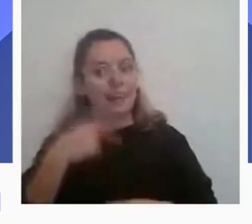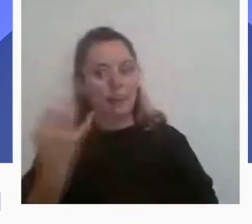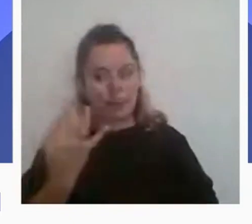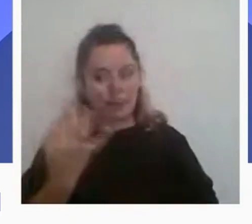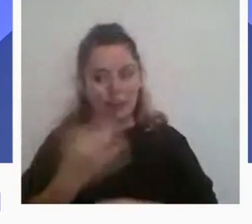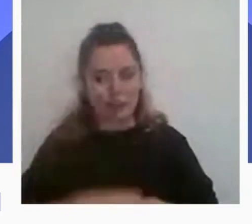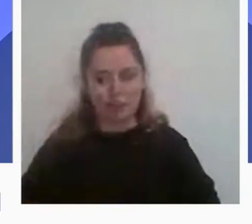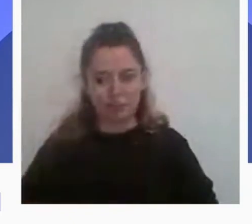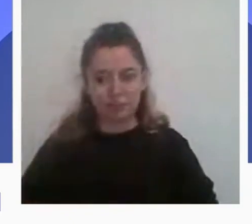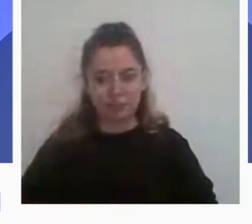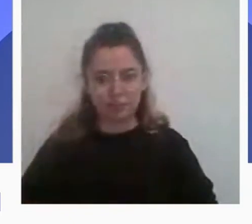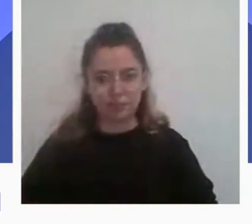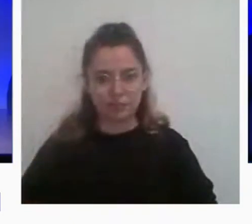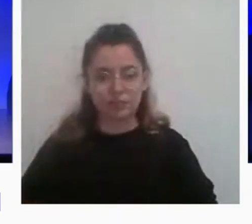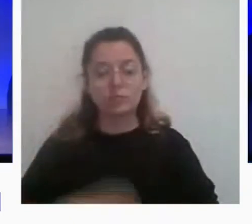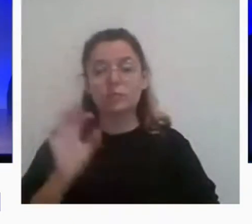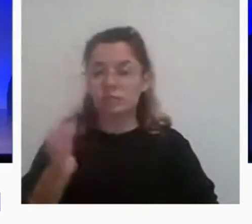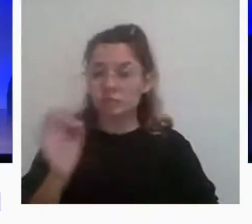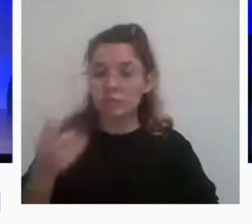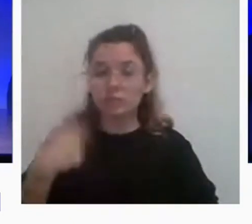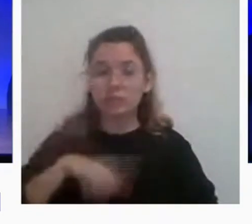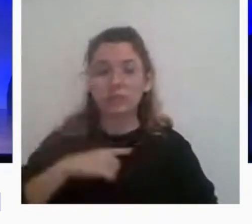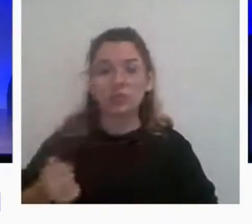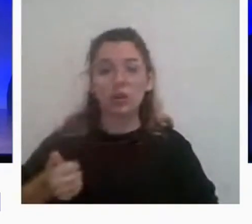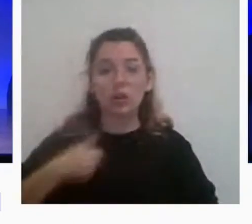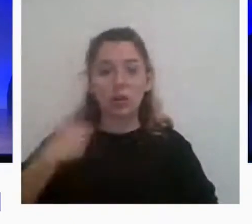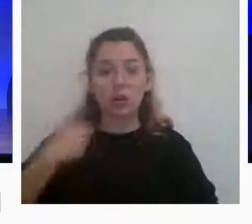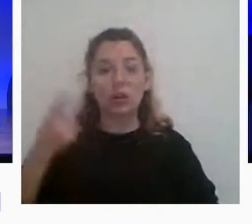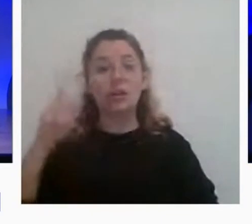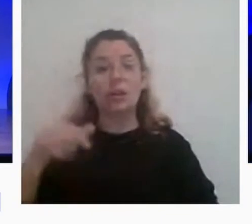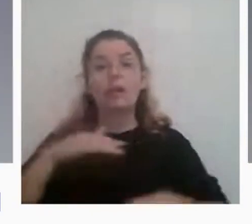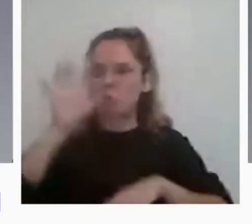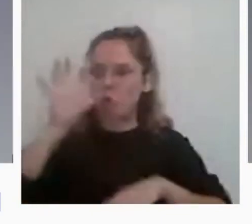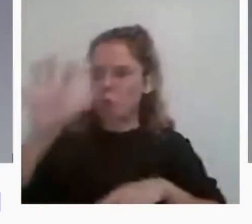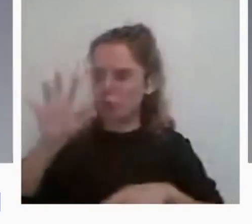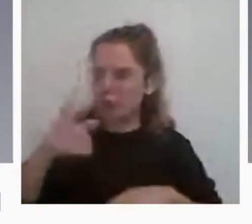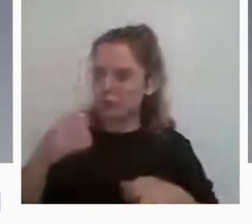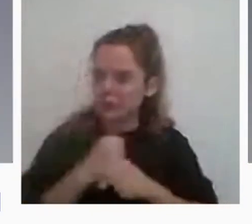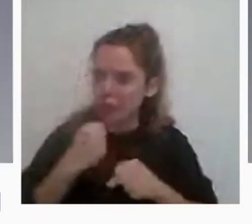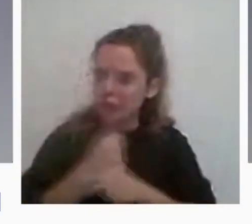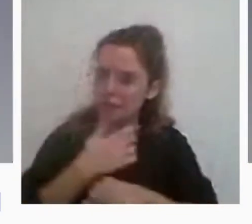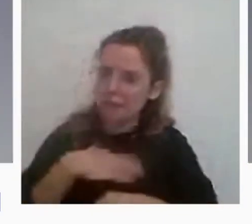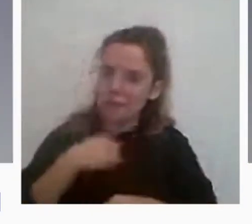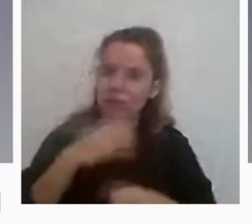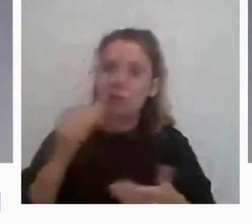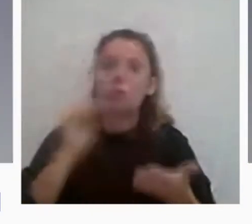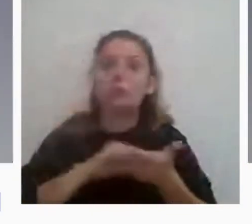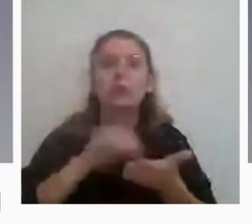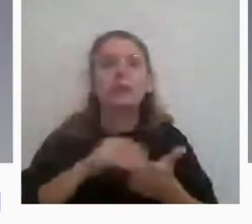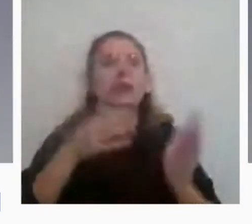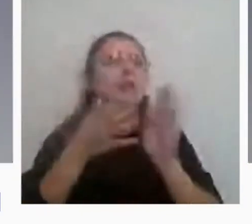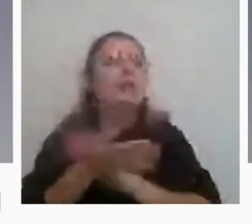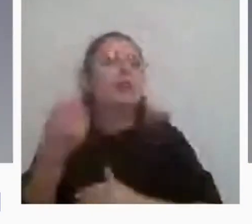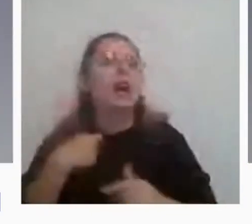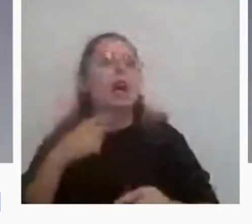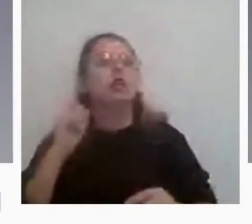tenemos también esa oportunidad de poder trabajar con el gobierno del país. Por eso muchas veces no tiene que ser solo buscar solo